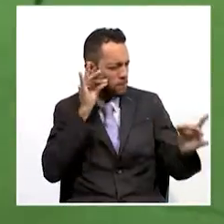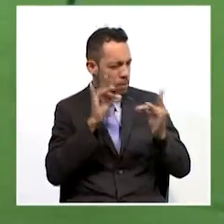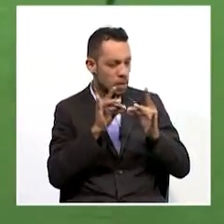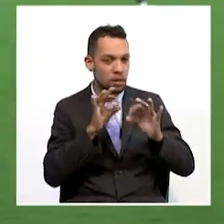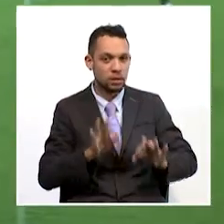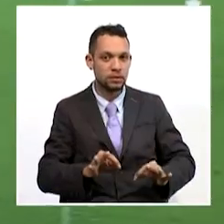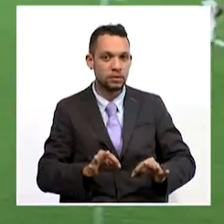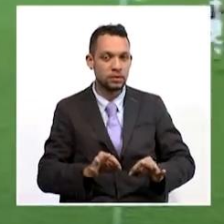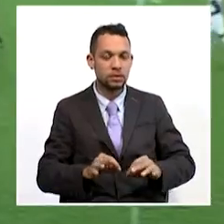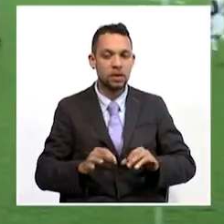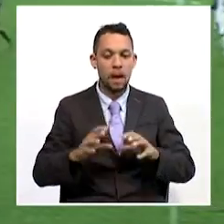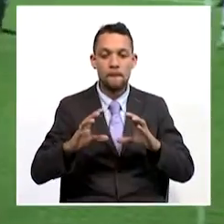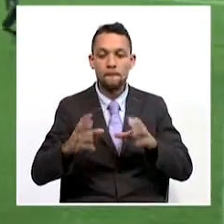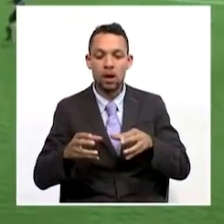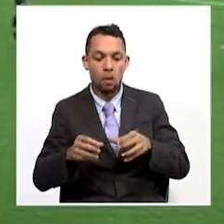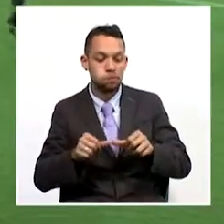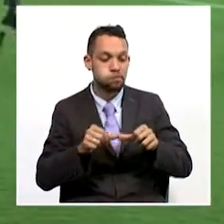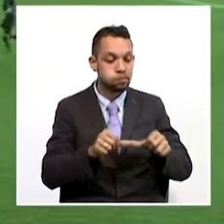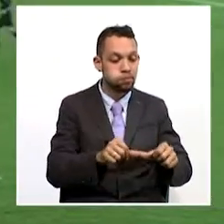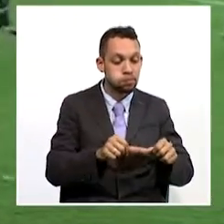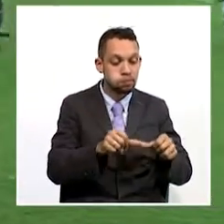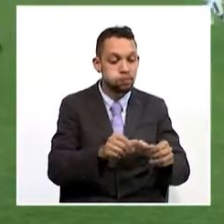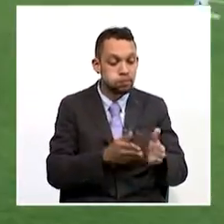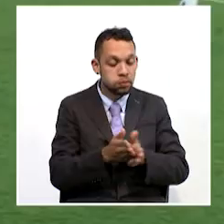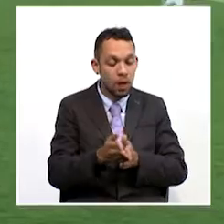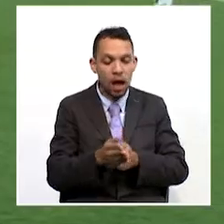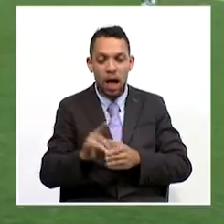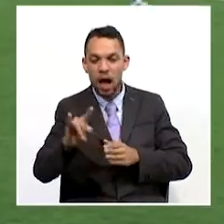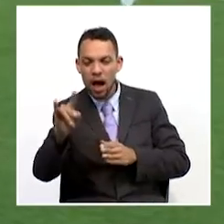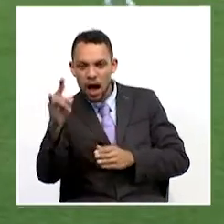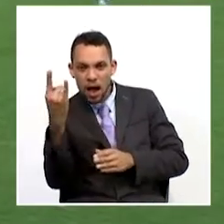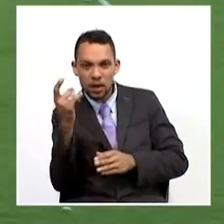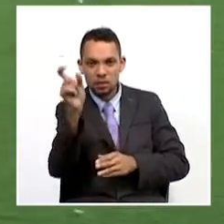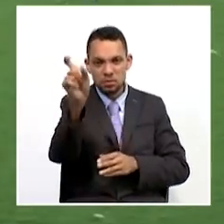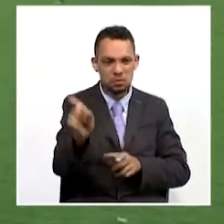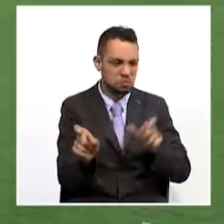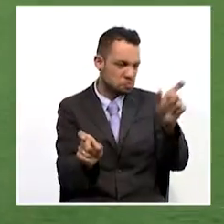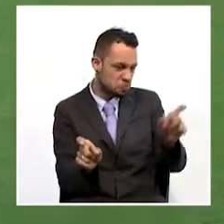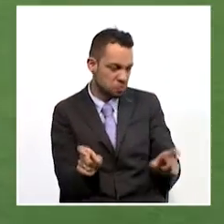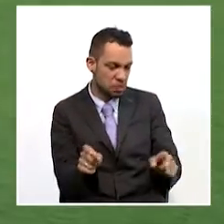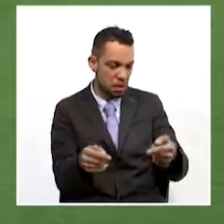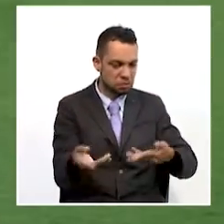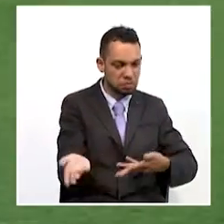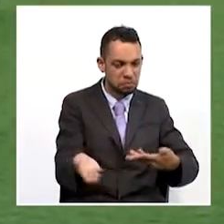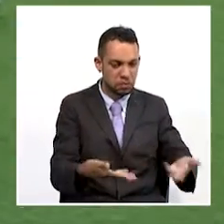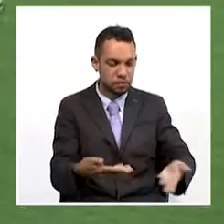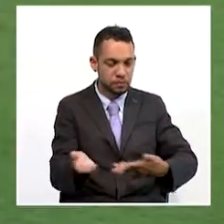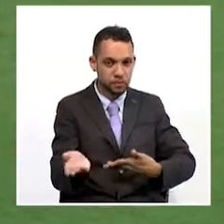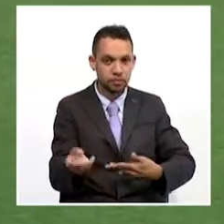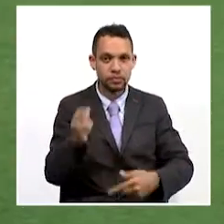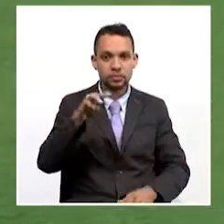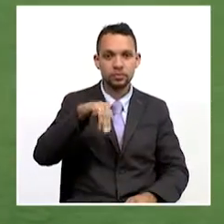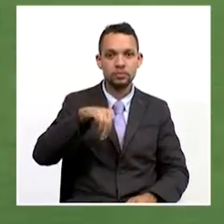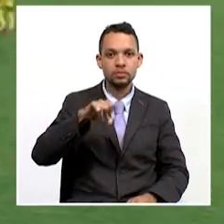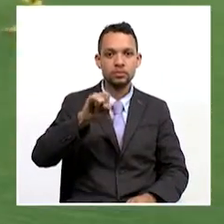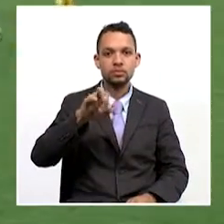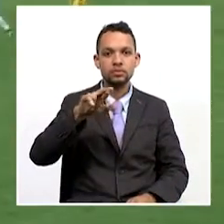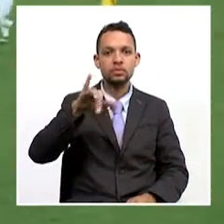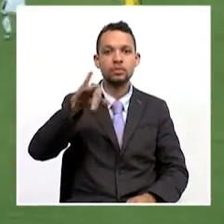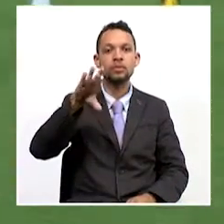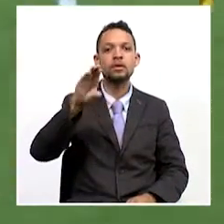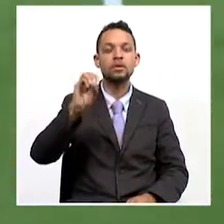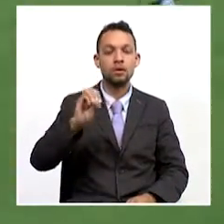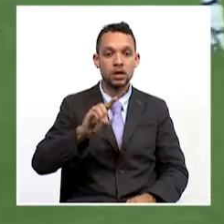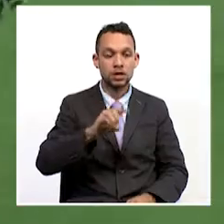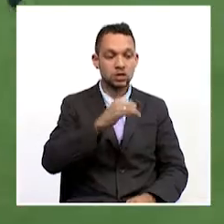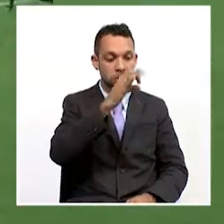mucha tenencia de pelota. Vinieron algunas oportunidades por parte de Rossi y Batiste, pero la buena actuación de Mauricio Mafla mandó sin